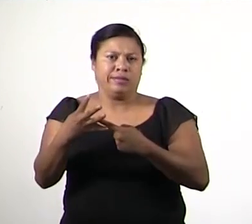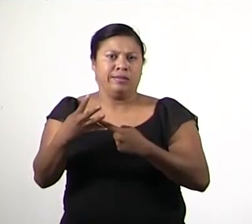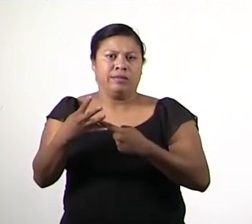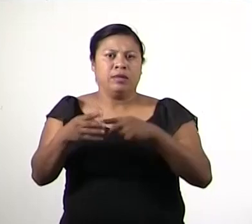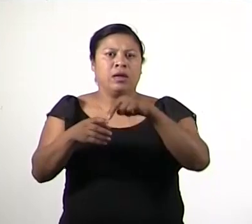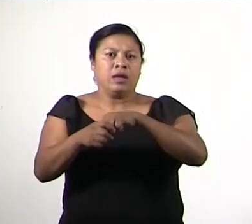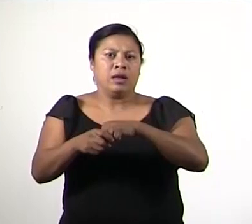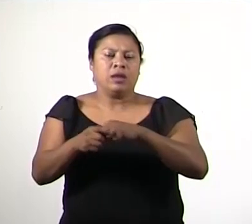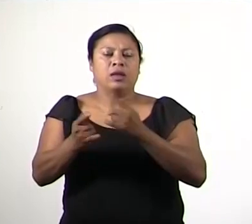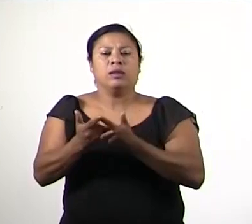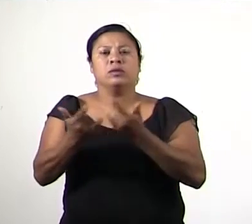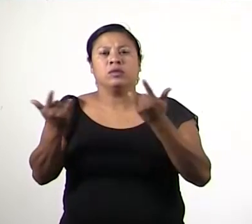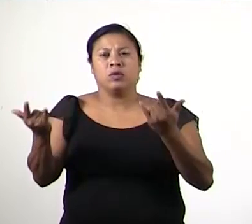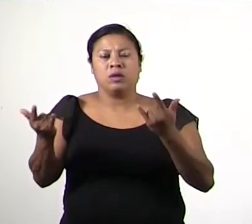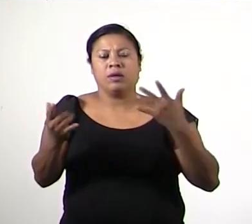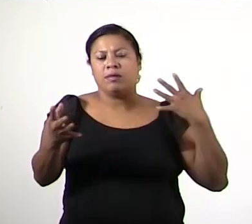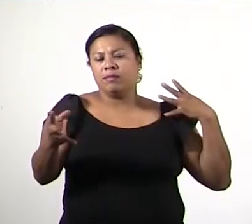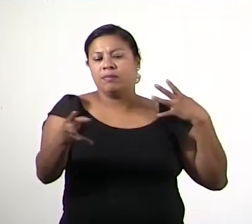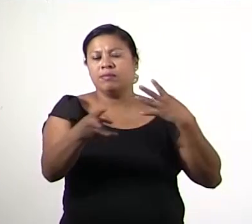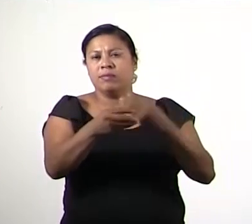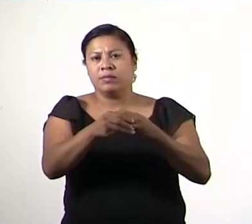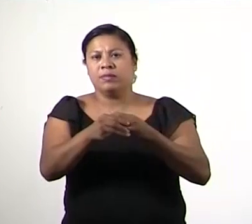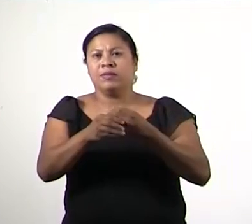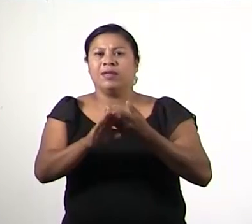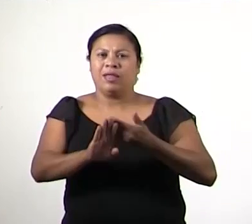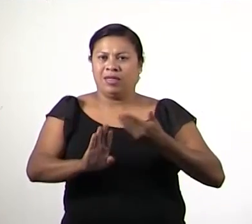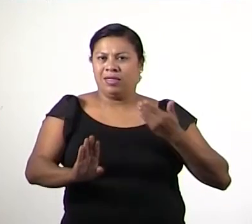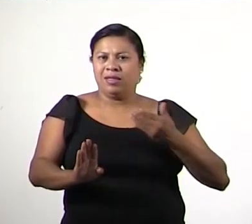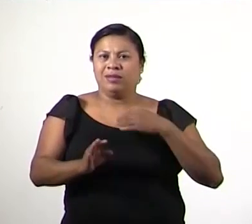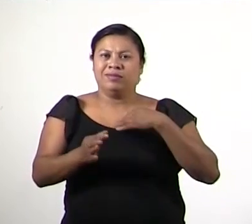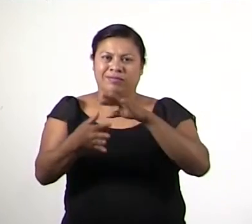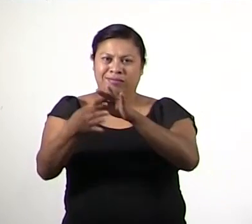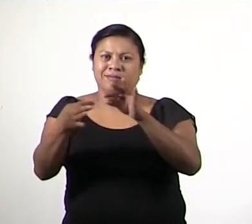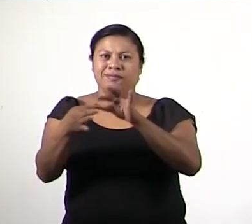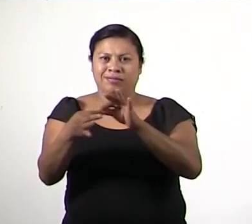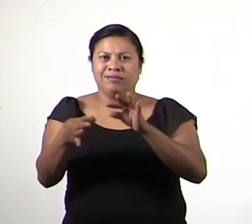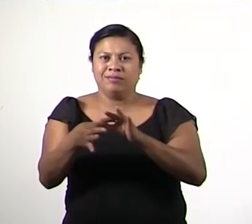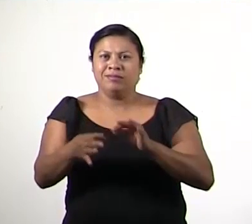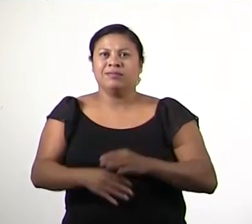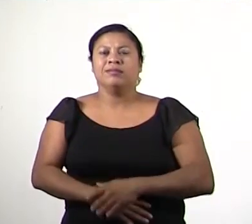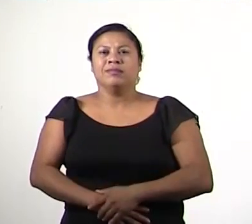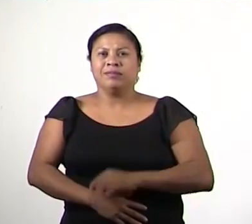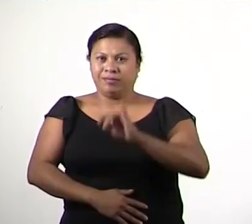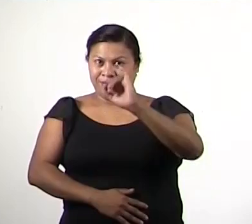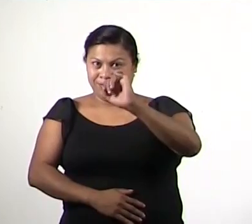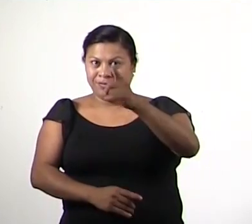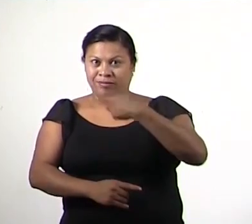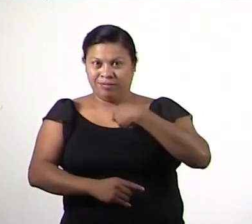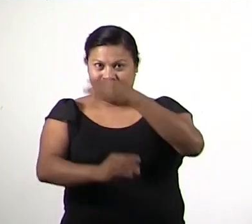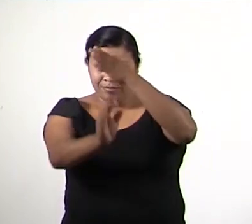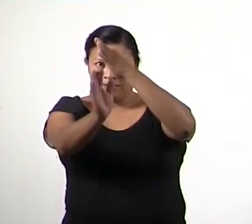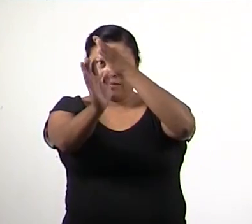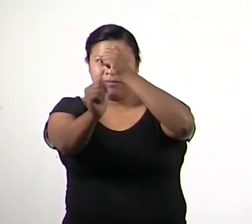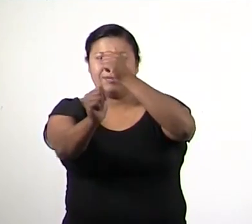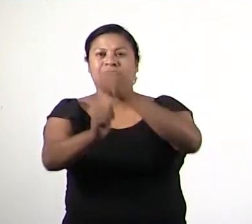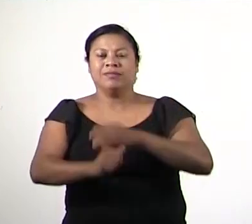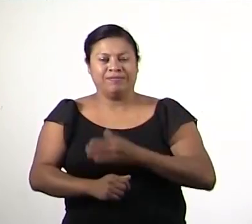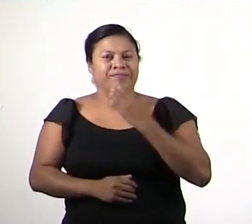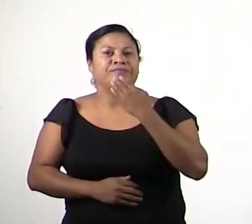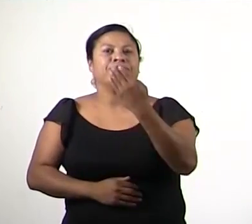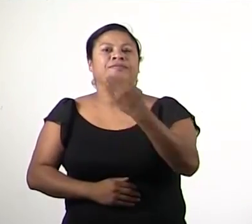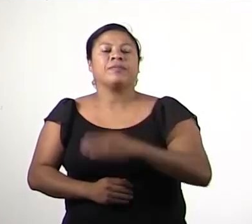participaron en el relato, acontecimiento o hecho. ¿Estamos de acuerdo?